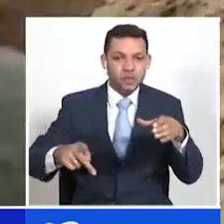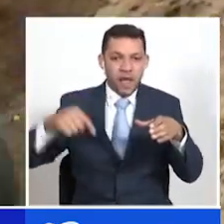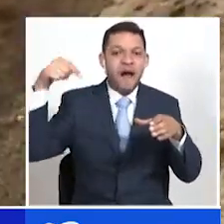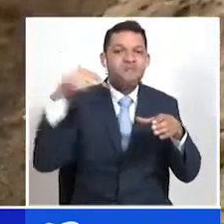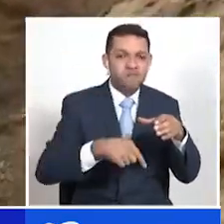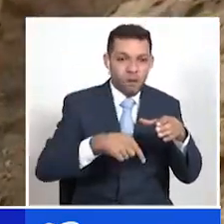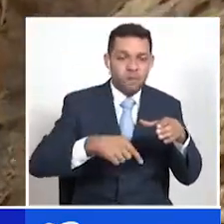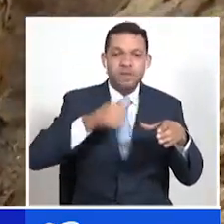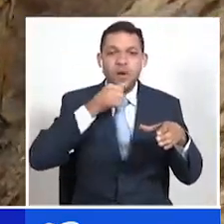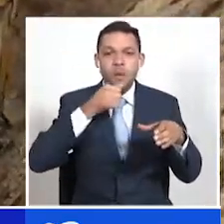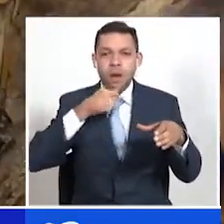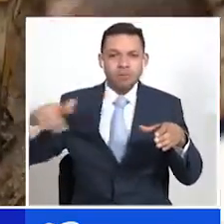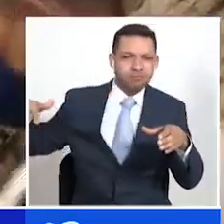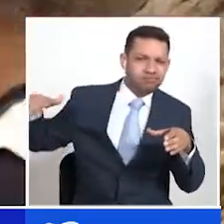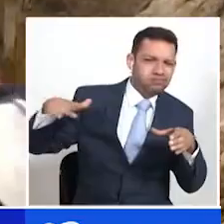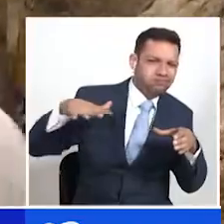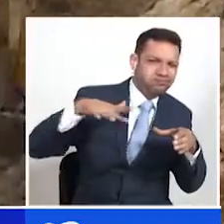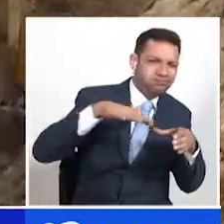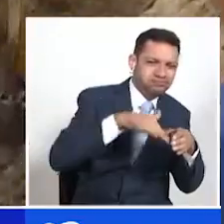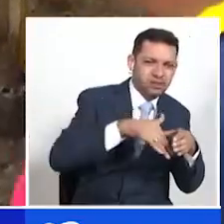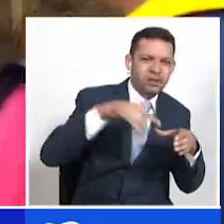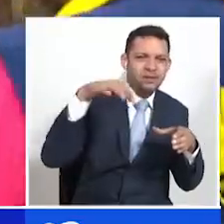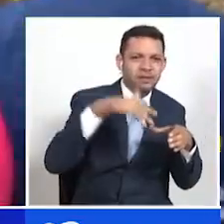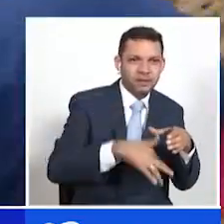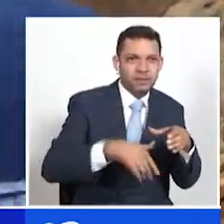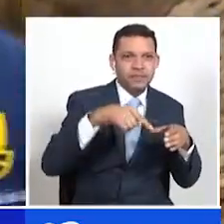horizontal, exactamente unos